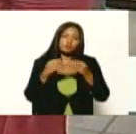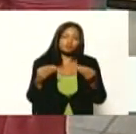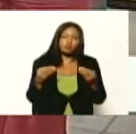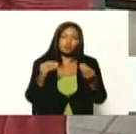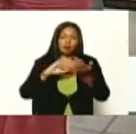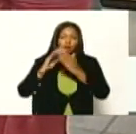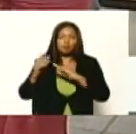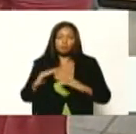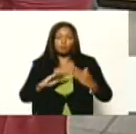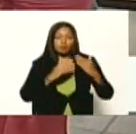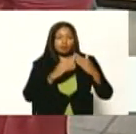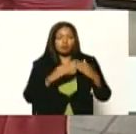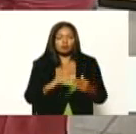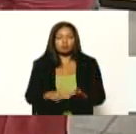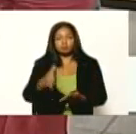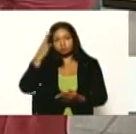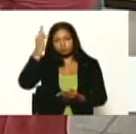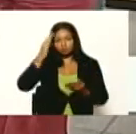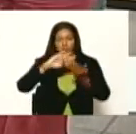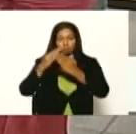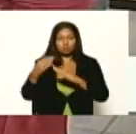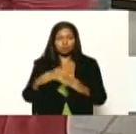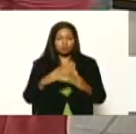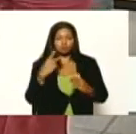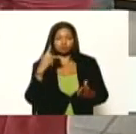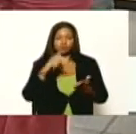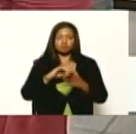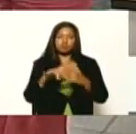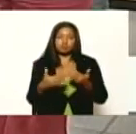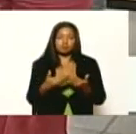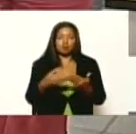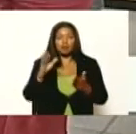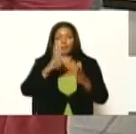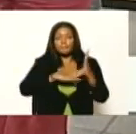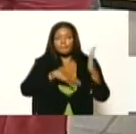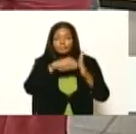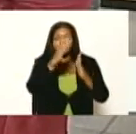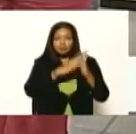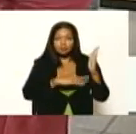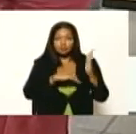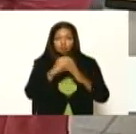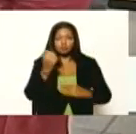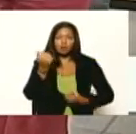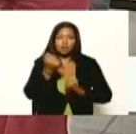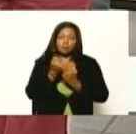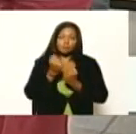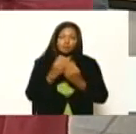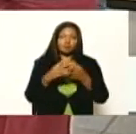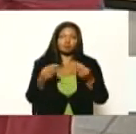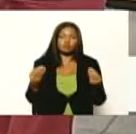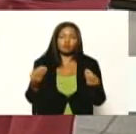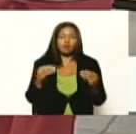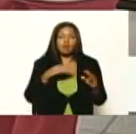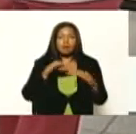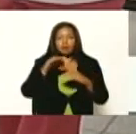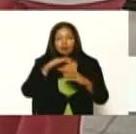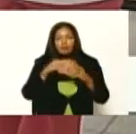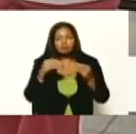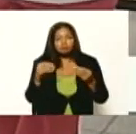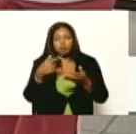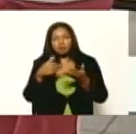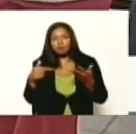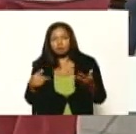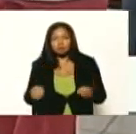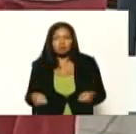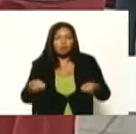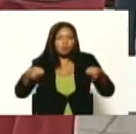de las comunas, consejos comunales, estuvimos presentes en las pinturas, apoyos con las escaleras, tobos con agua,